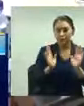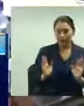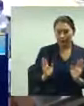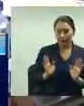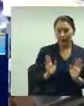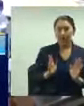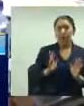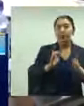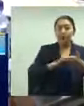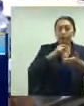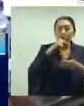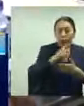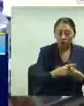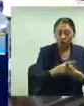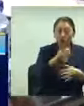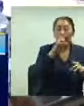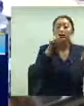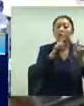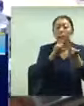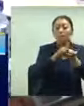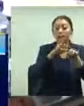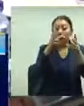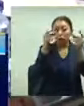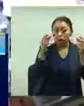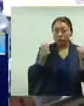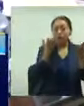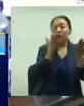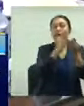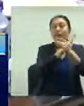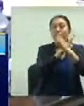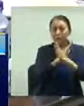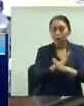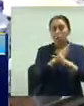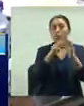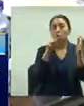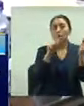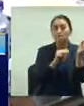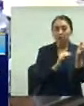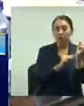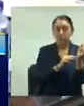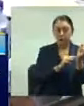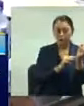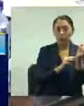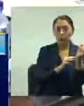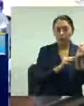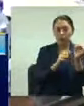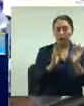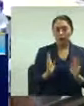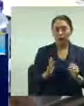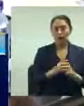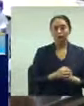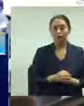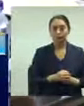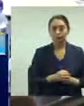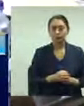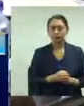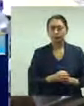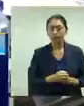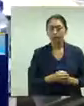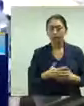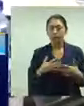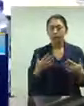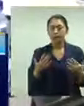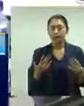el programa y los recursos que tenía asignados para el seguro médico. Que no estamos defendiendo el seguro médico de oficio, de ninguna cosa, el hecho es